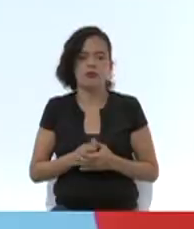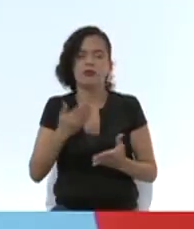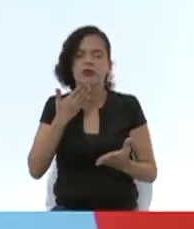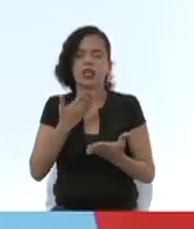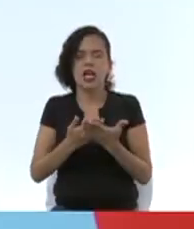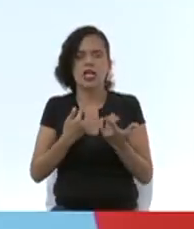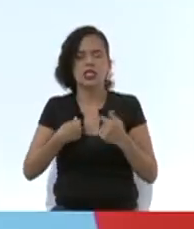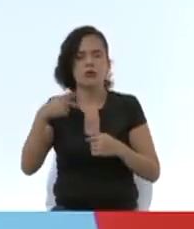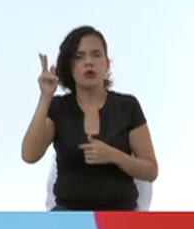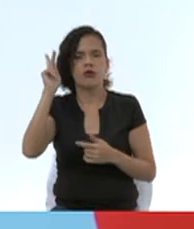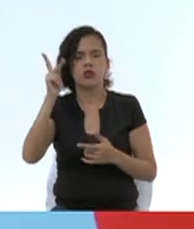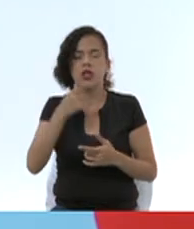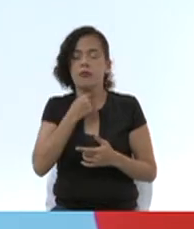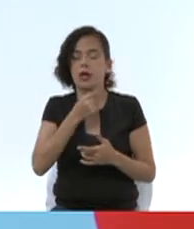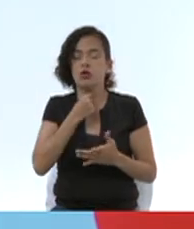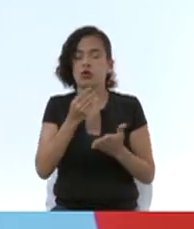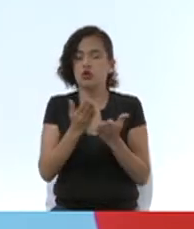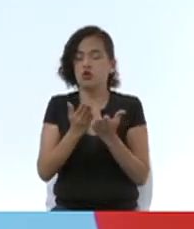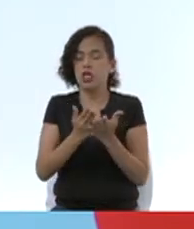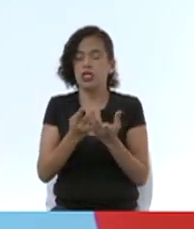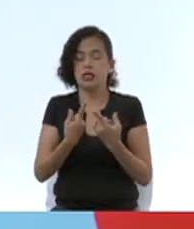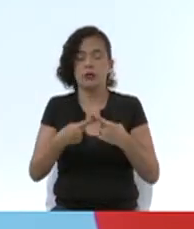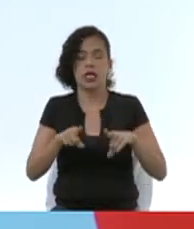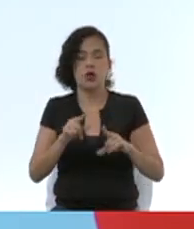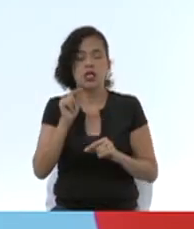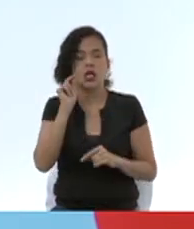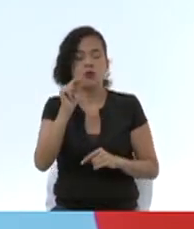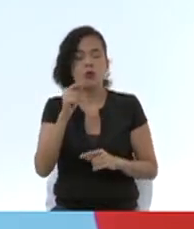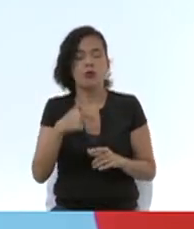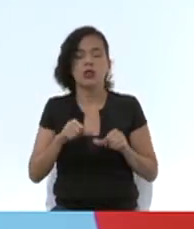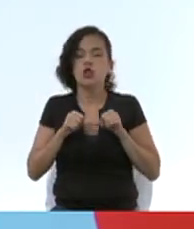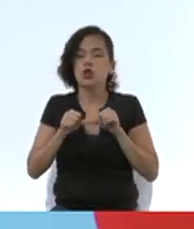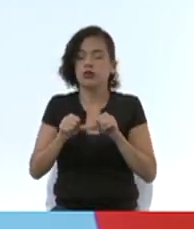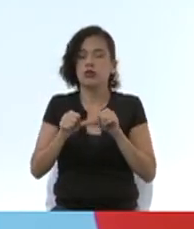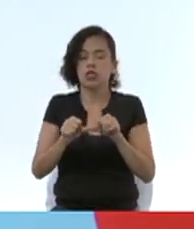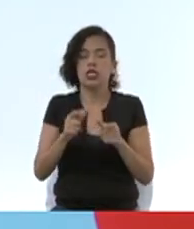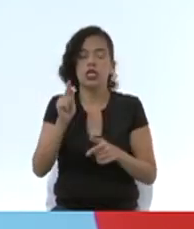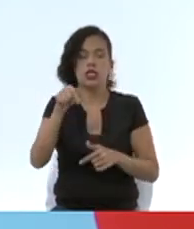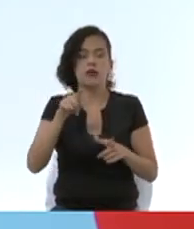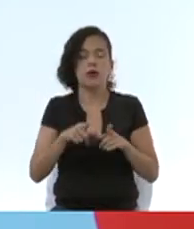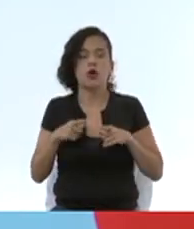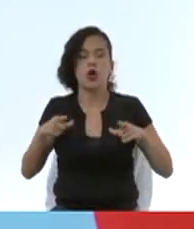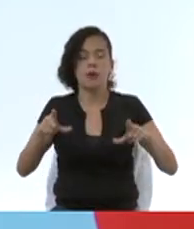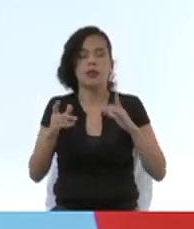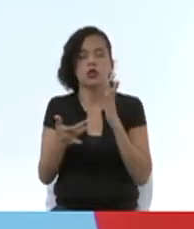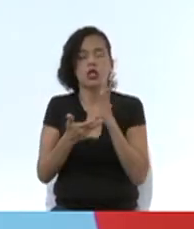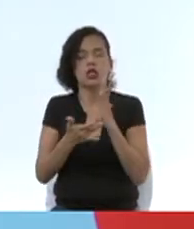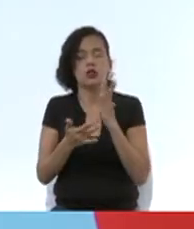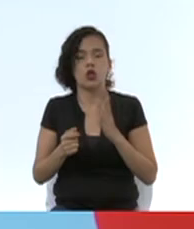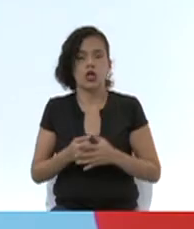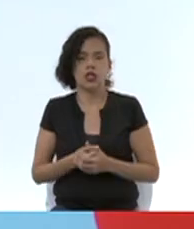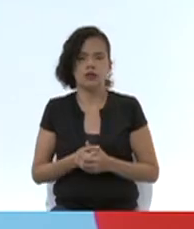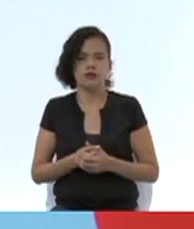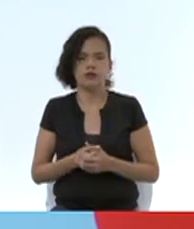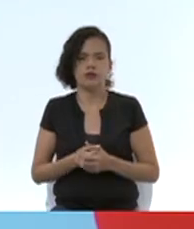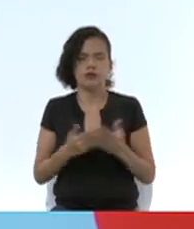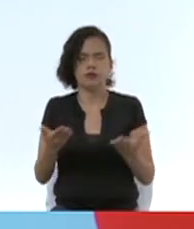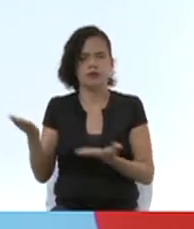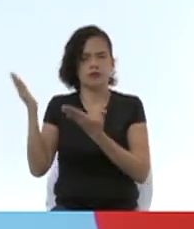Muchas gracias, profesora. Me encantó su clase, pero ha llegado el momento de continuar. Y esta vez con los docentes de nuestro segmento